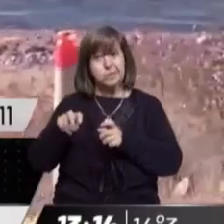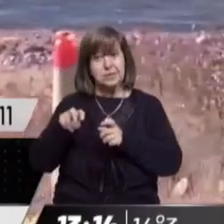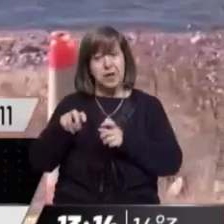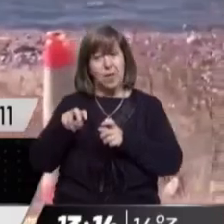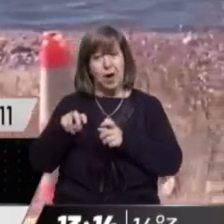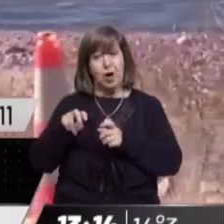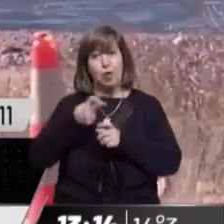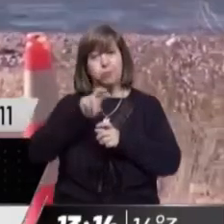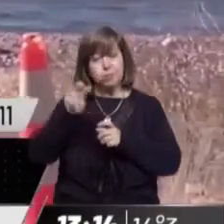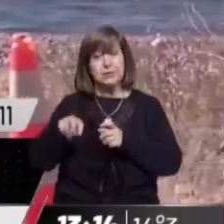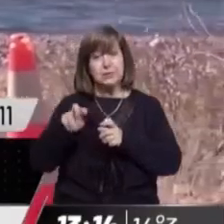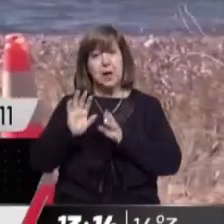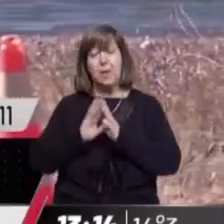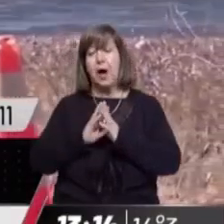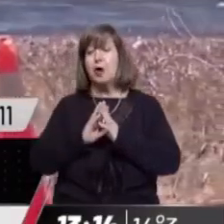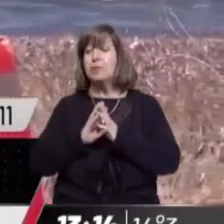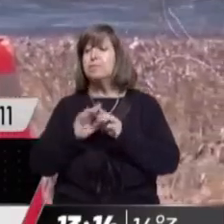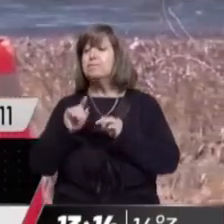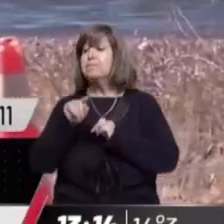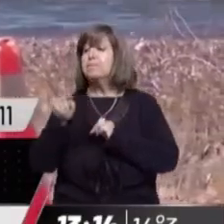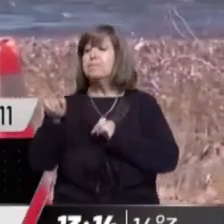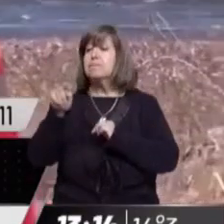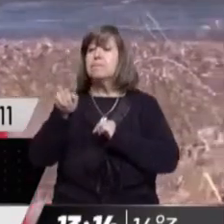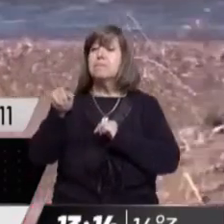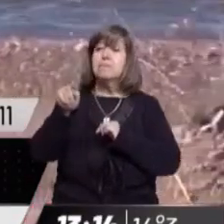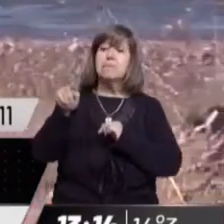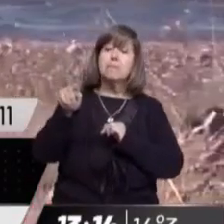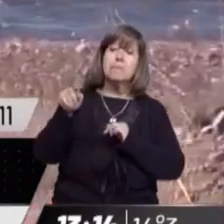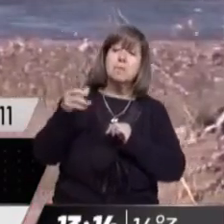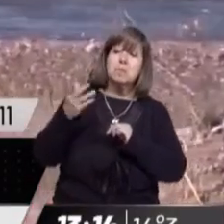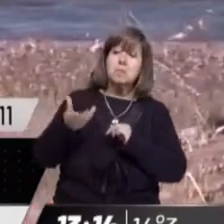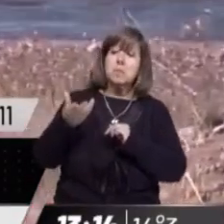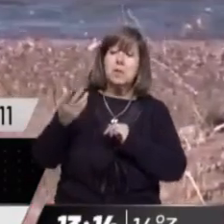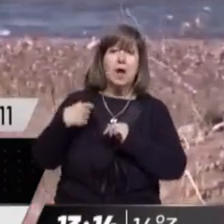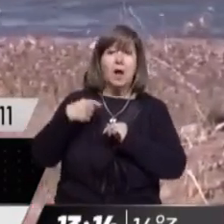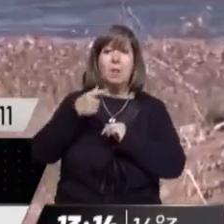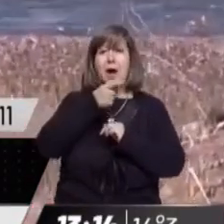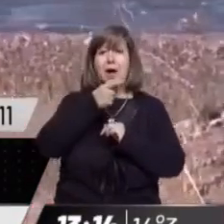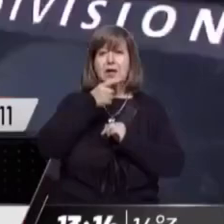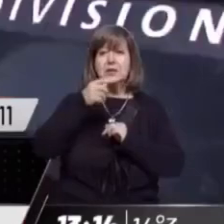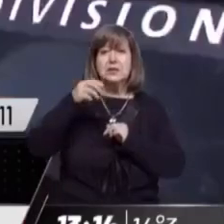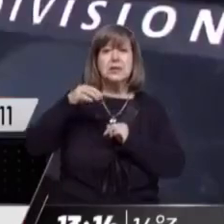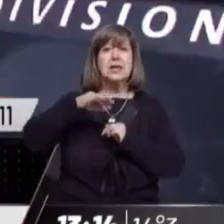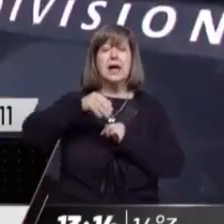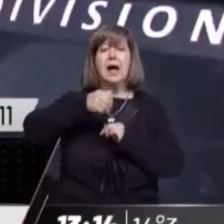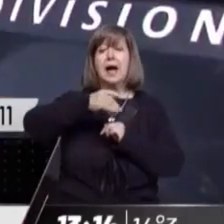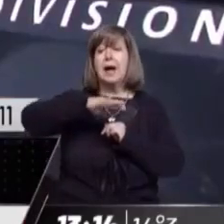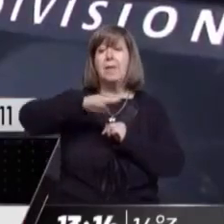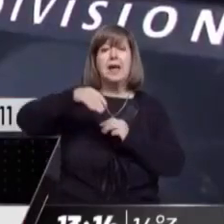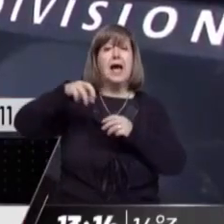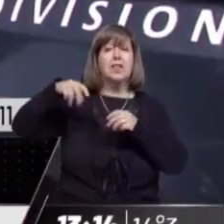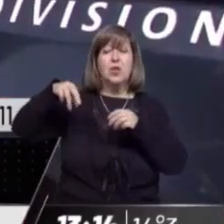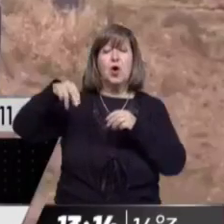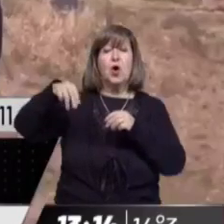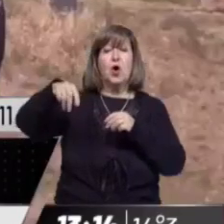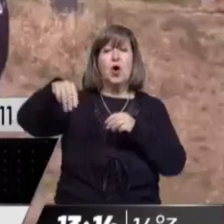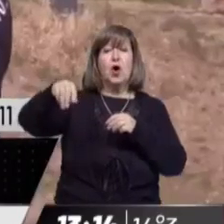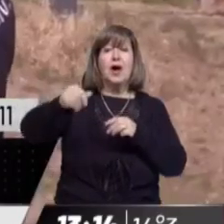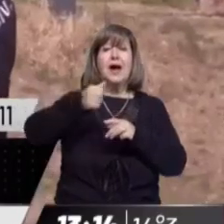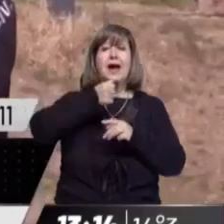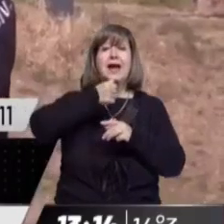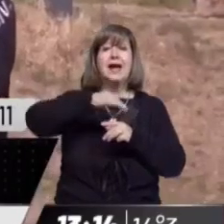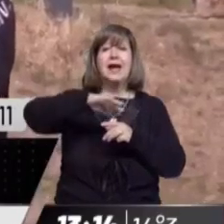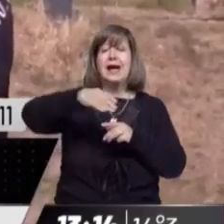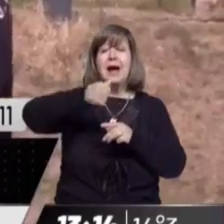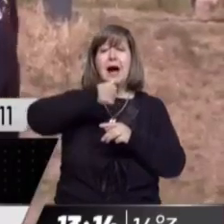y rastrillajes en para el lado del Cerro bueno y para el lado de caminando para el lado del Río se bajó aquí y sola